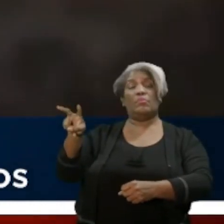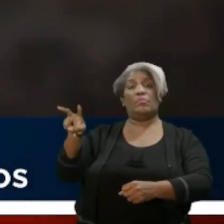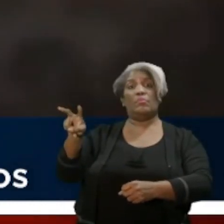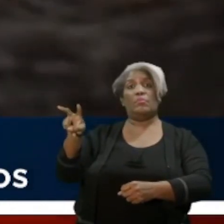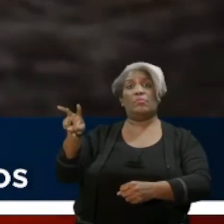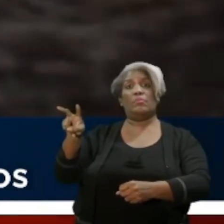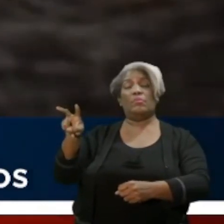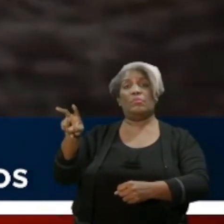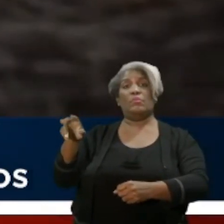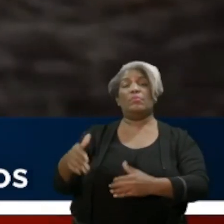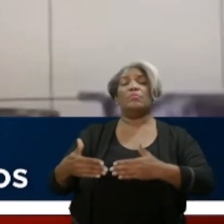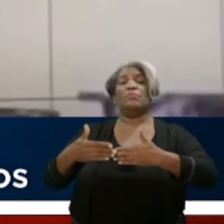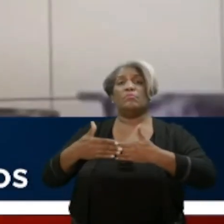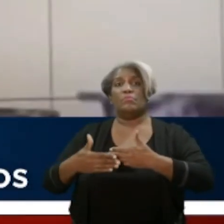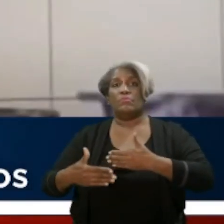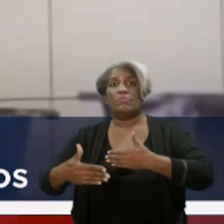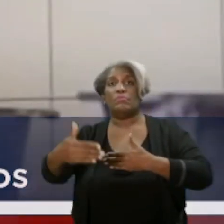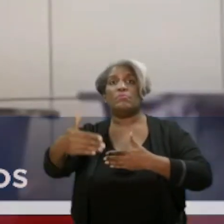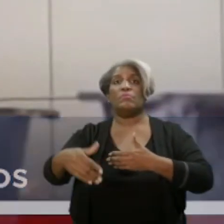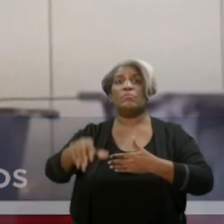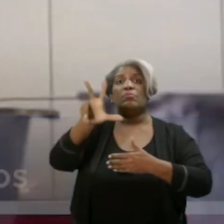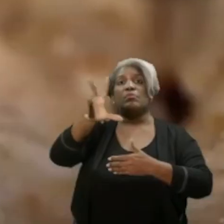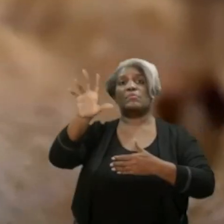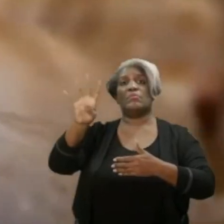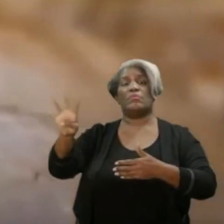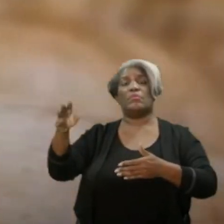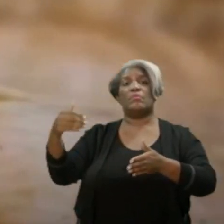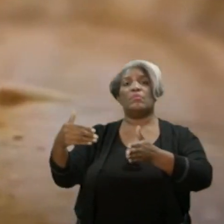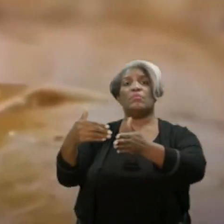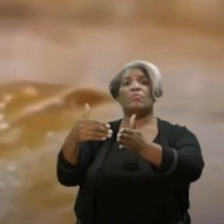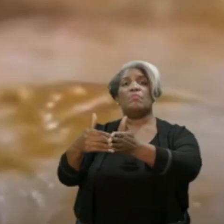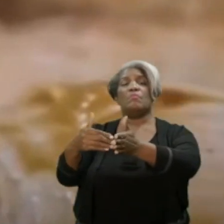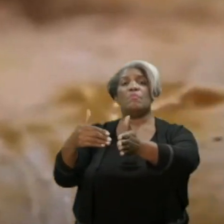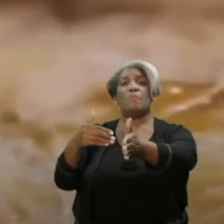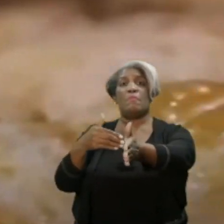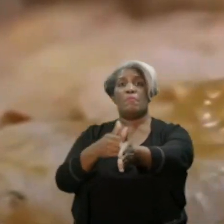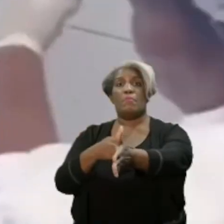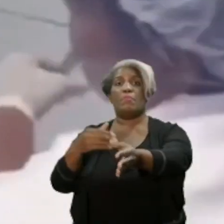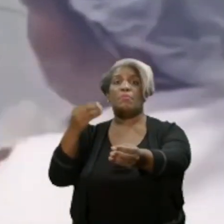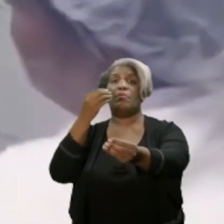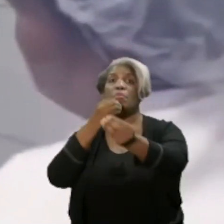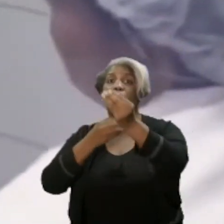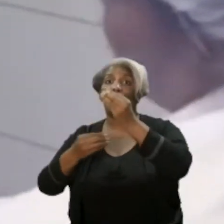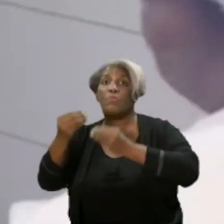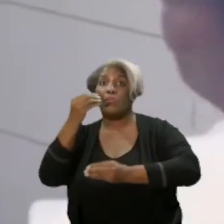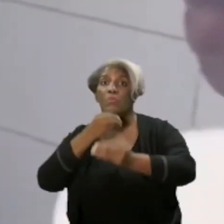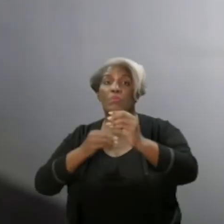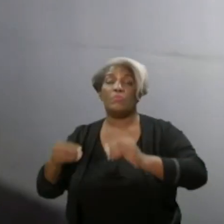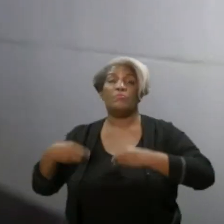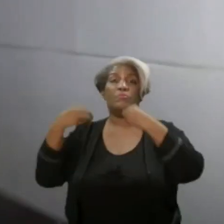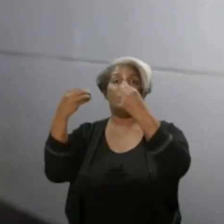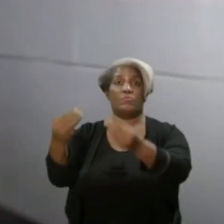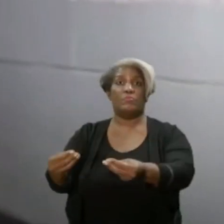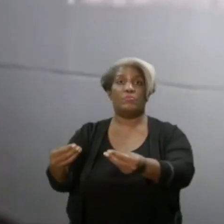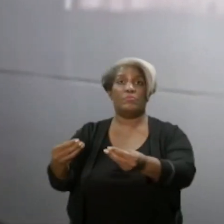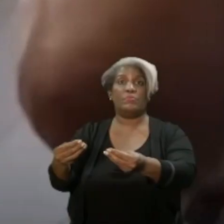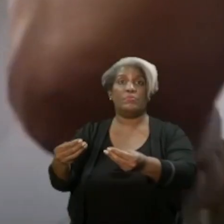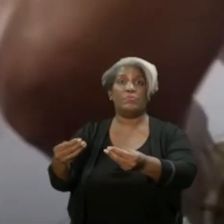se produjeron más de 34 millones de raciones de alimentos cocidos.